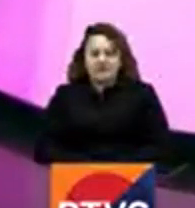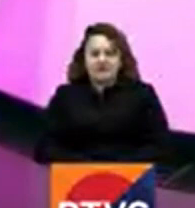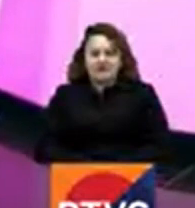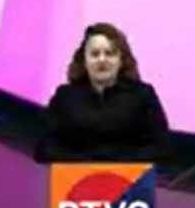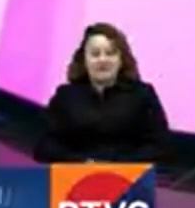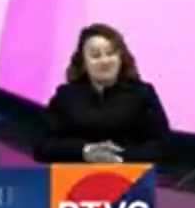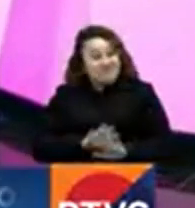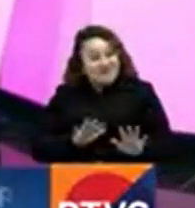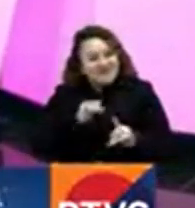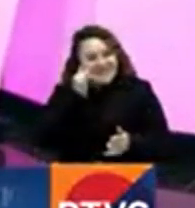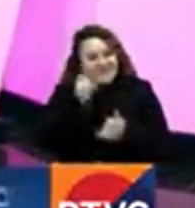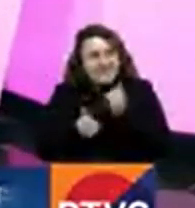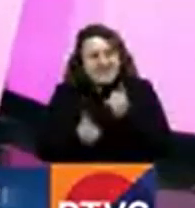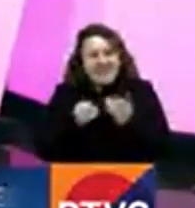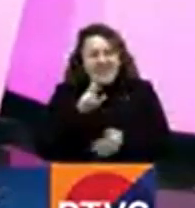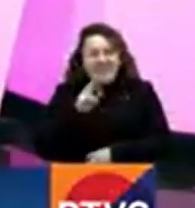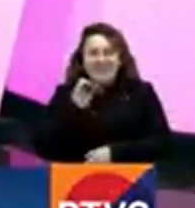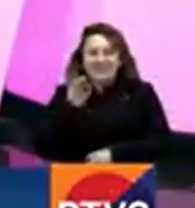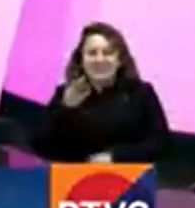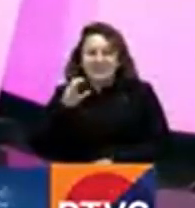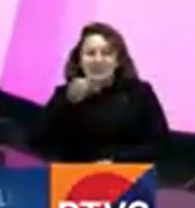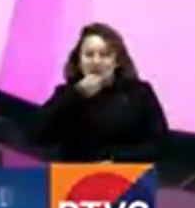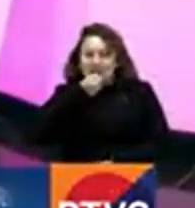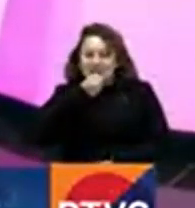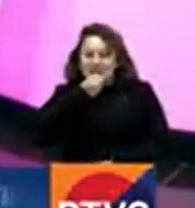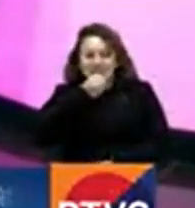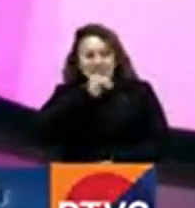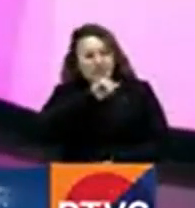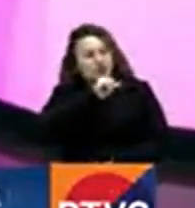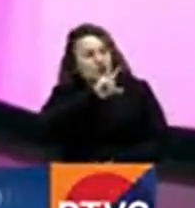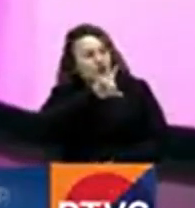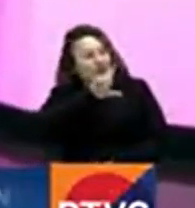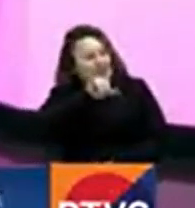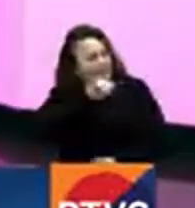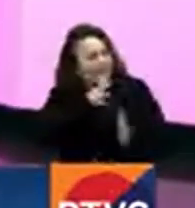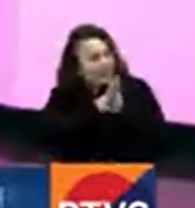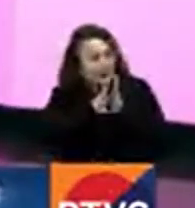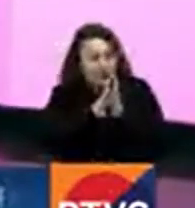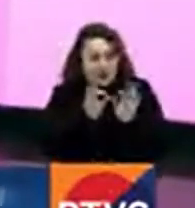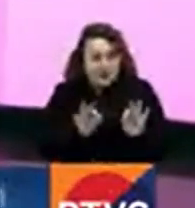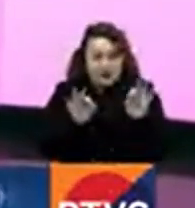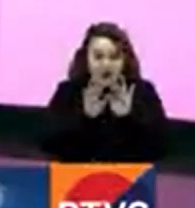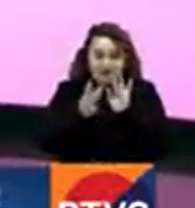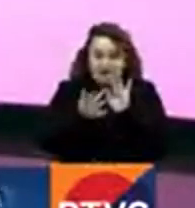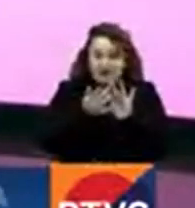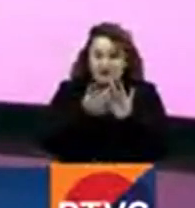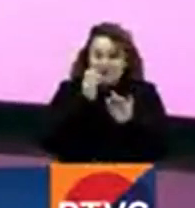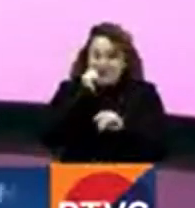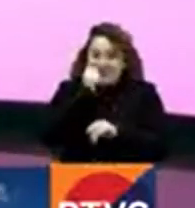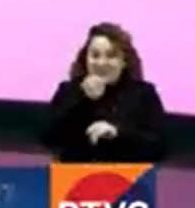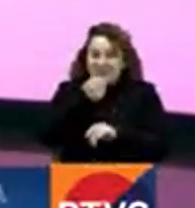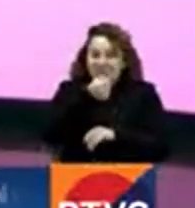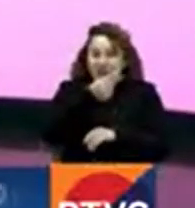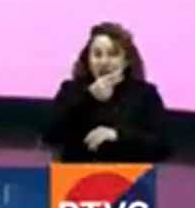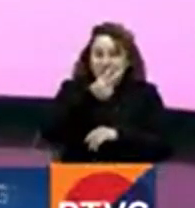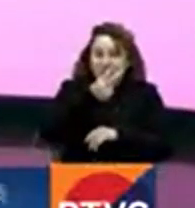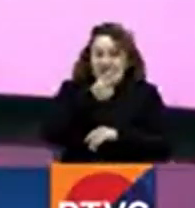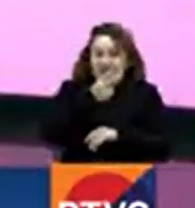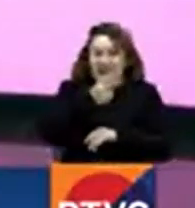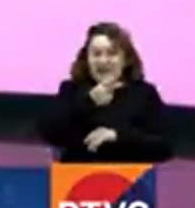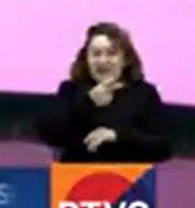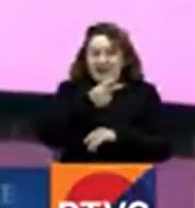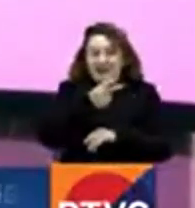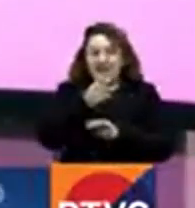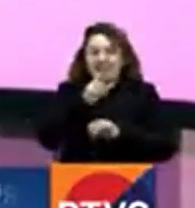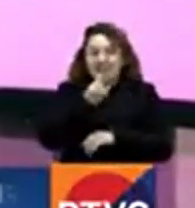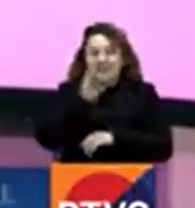De esta manera llegamos al final de RTVC Noticias. Julie, con información importante para que nos conectemos mañana desde las 12 del mediodía con